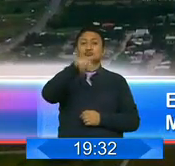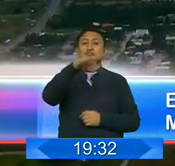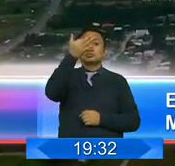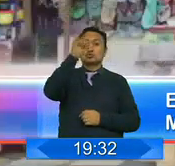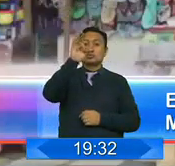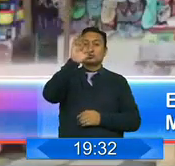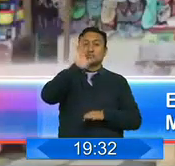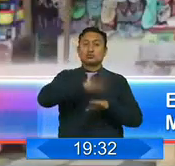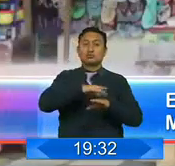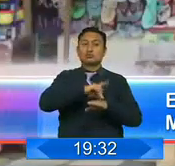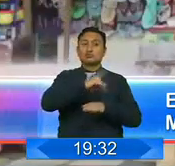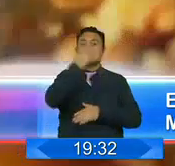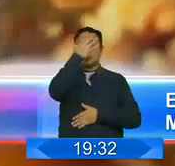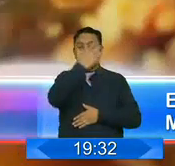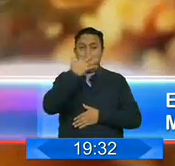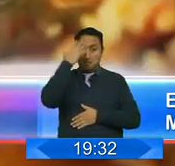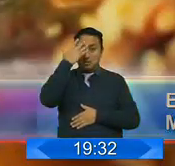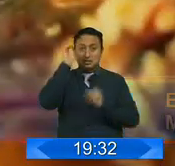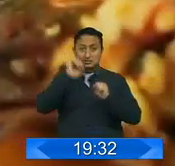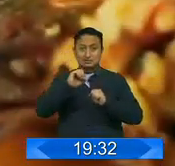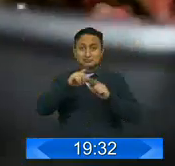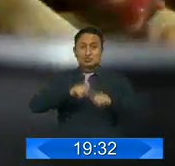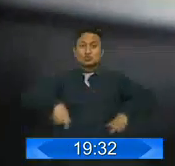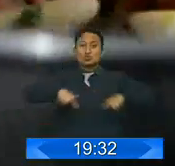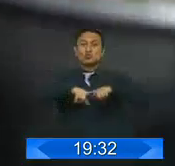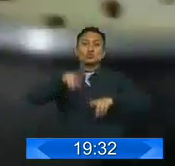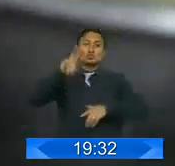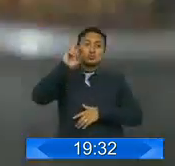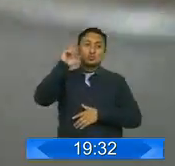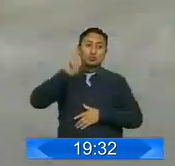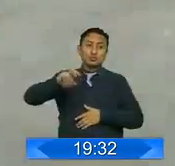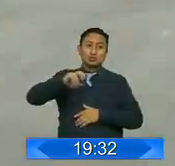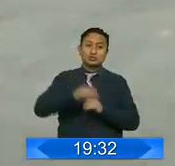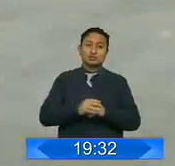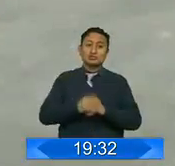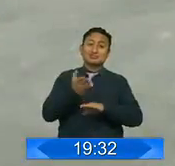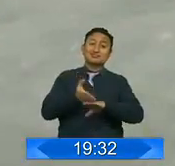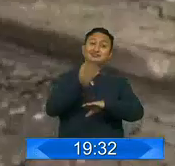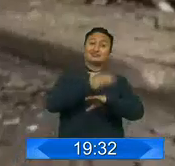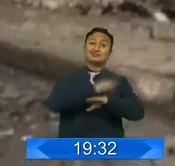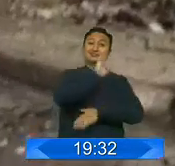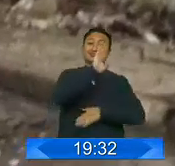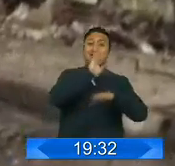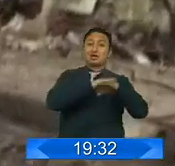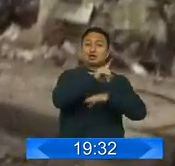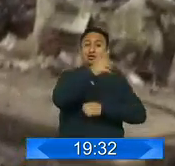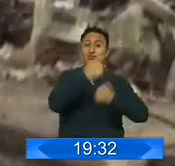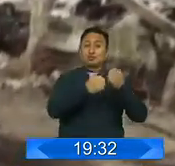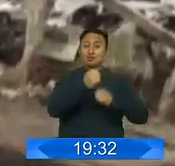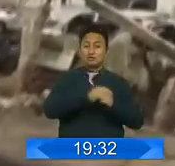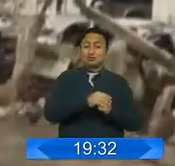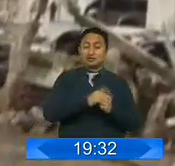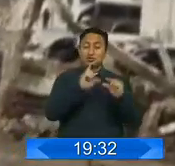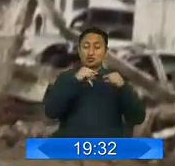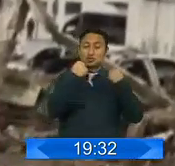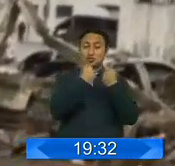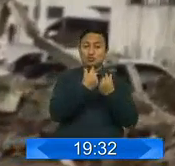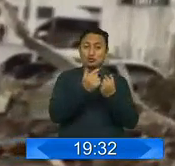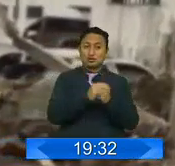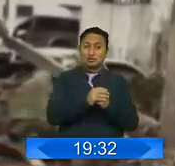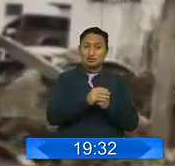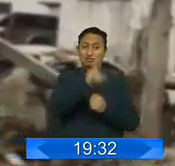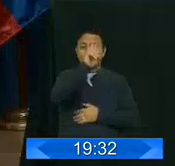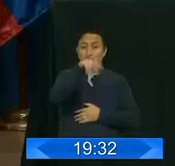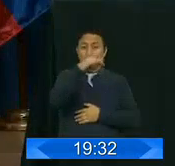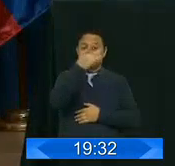fue la recuperación de Esmeraldas como destino turístico, algo que fue ensombrecido en 2018 por los atentados de disidentes de la guerrilla en el norte del